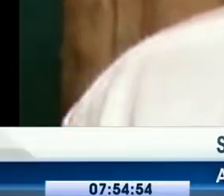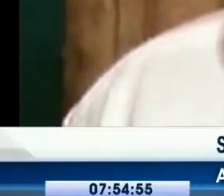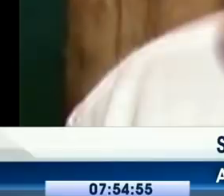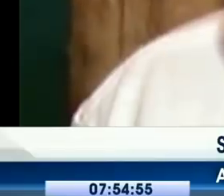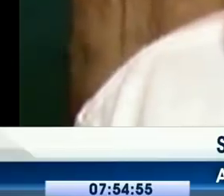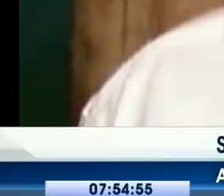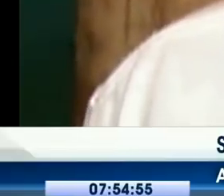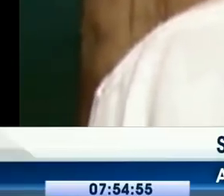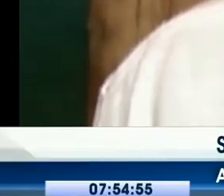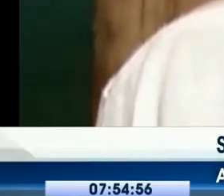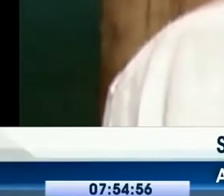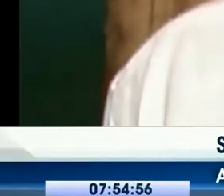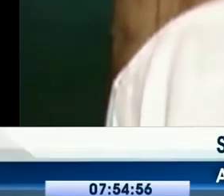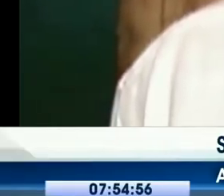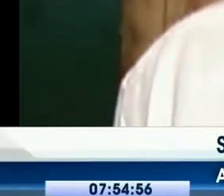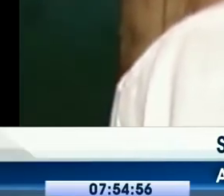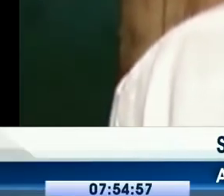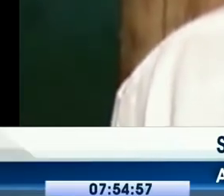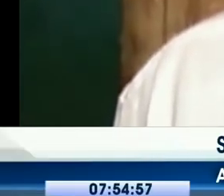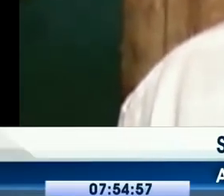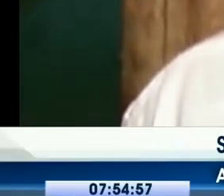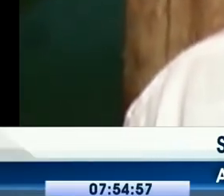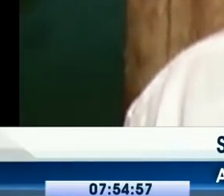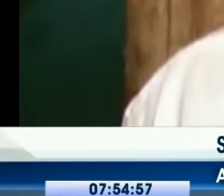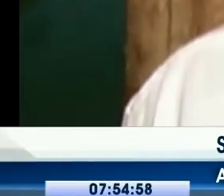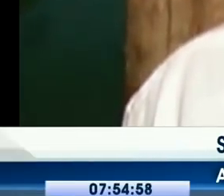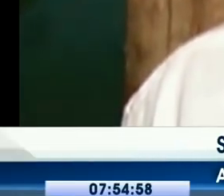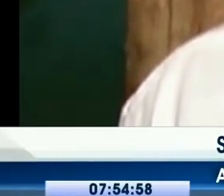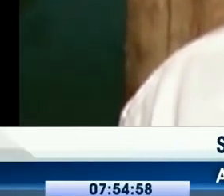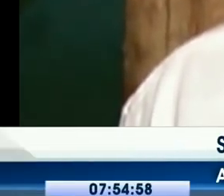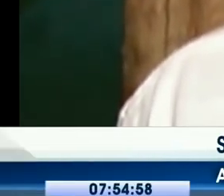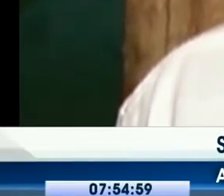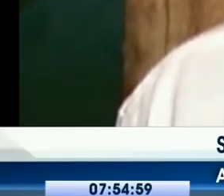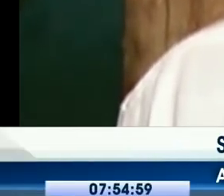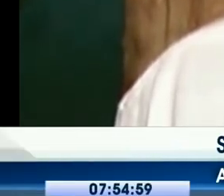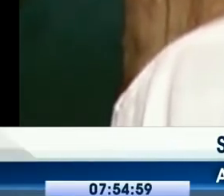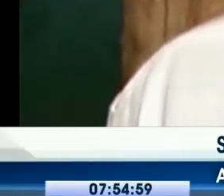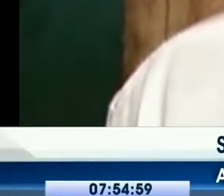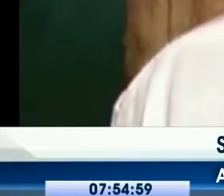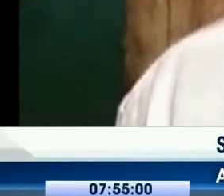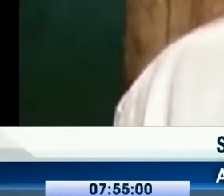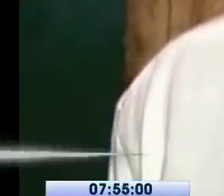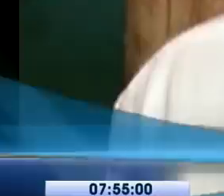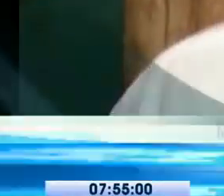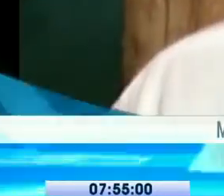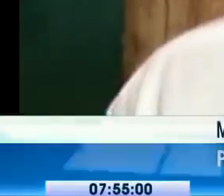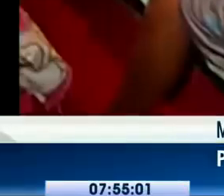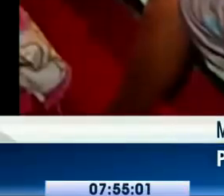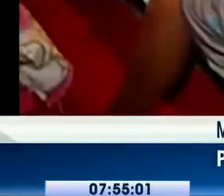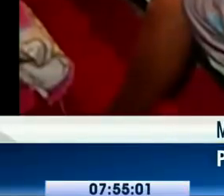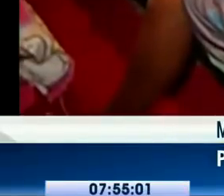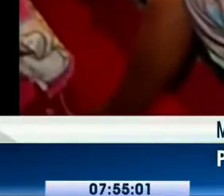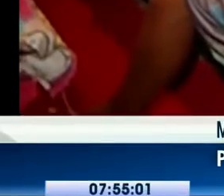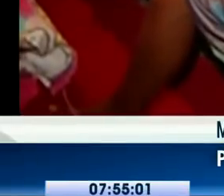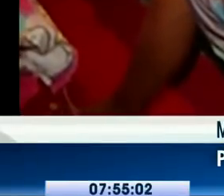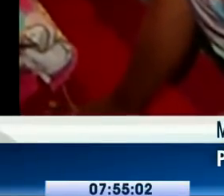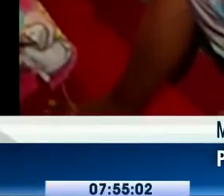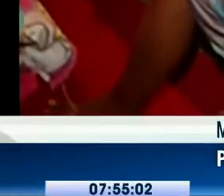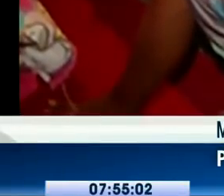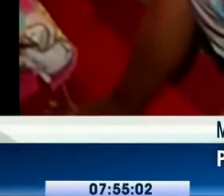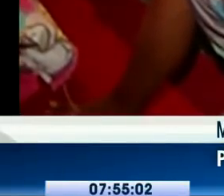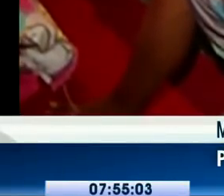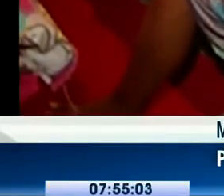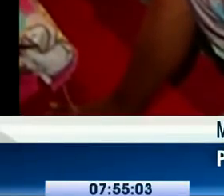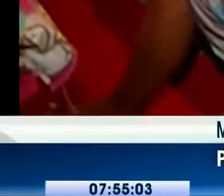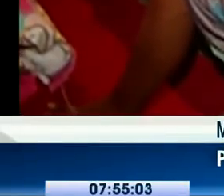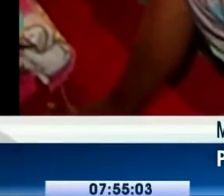Mire, mi hija cómo vive. Mi hija vive en una situación que ya mismo se le cae esta casa. Él pasa sus días inquieto